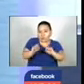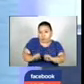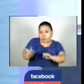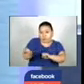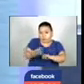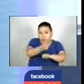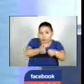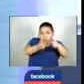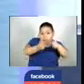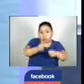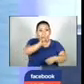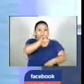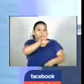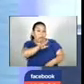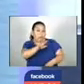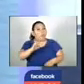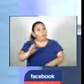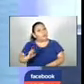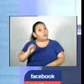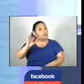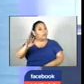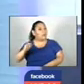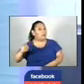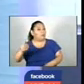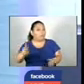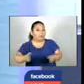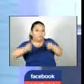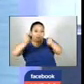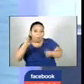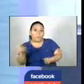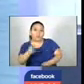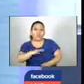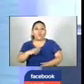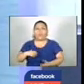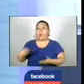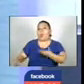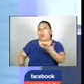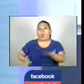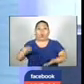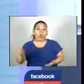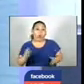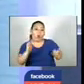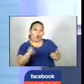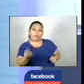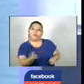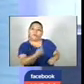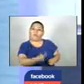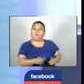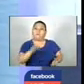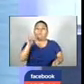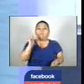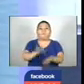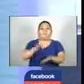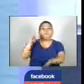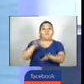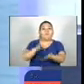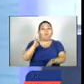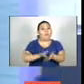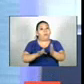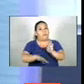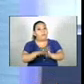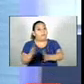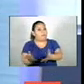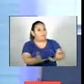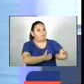de 3 a 5 años a aquellos pues comerciantes o aquellos proveedores o aquellos individuos que estén pues cometiendo el delito